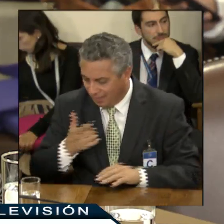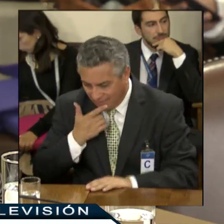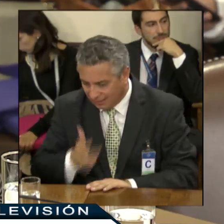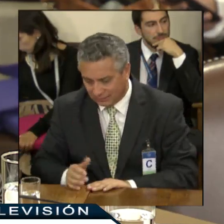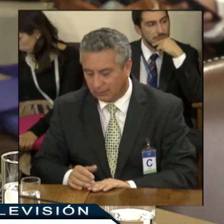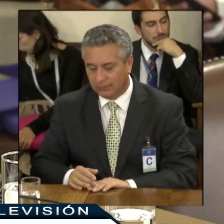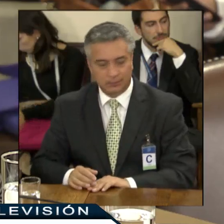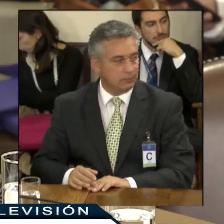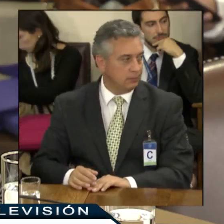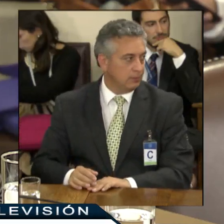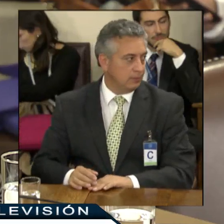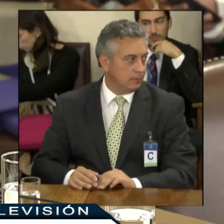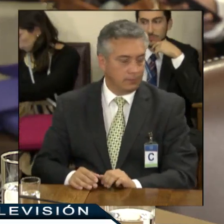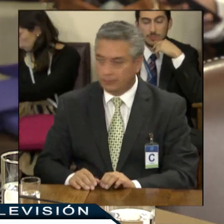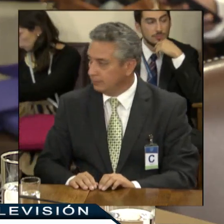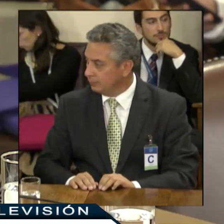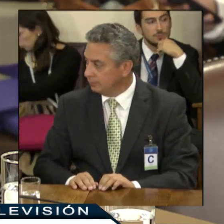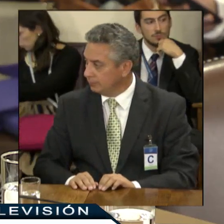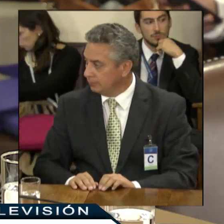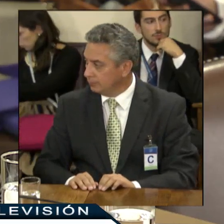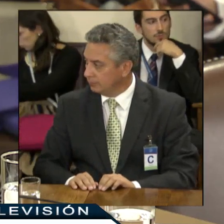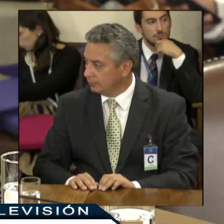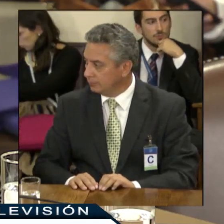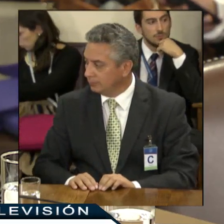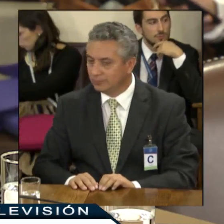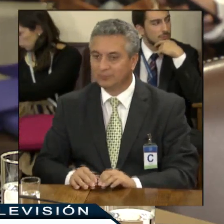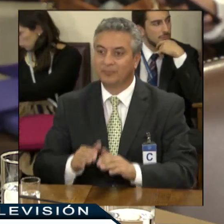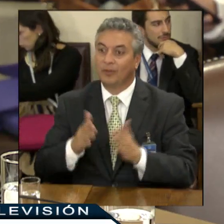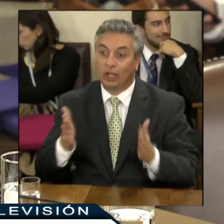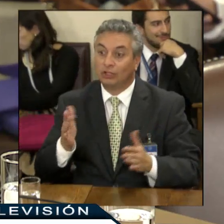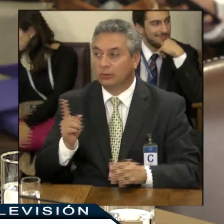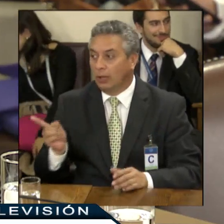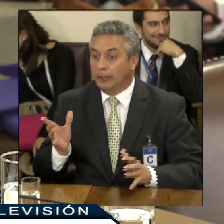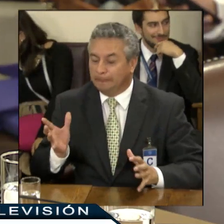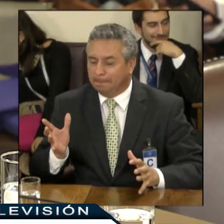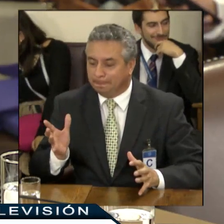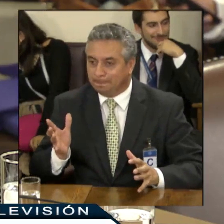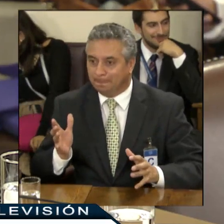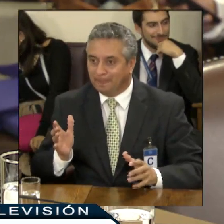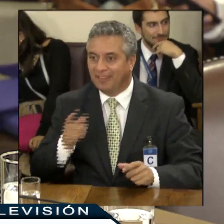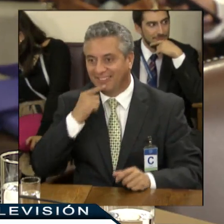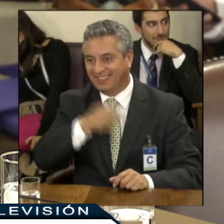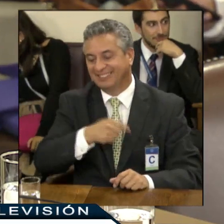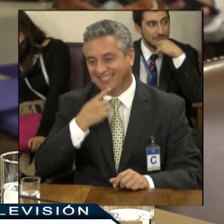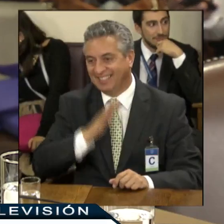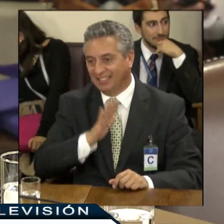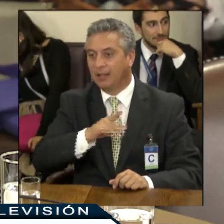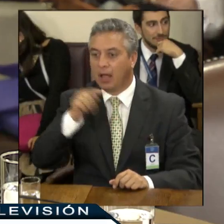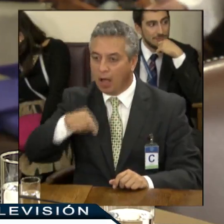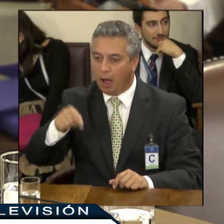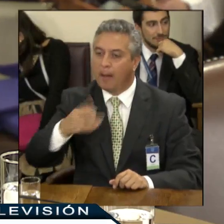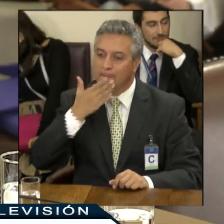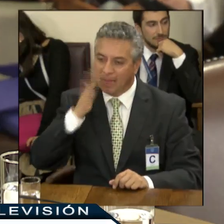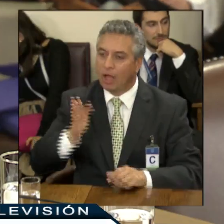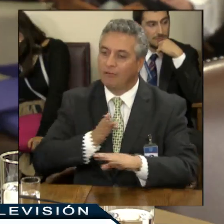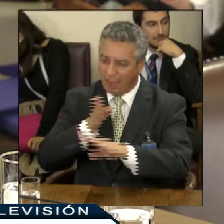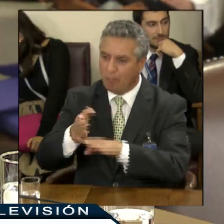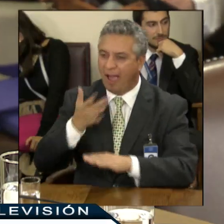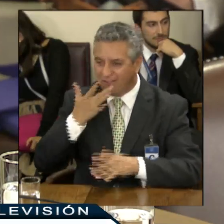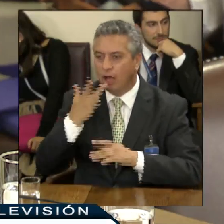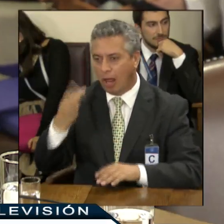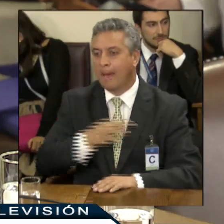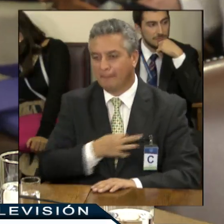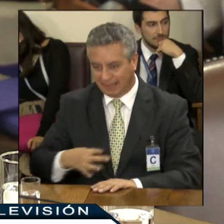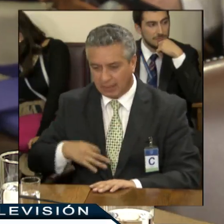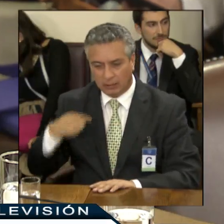me solo ya moción de orden solo decir solo decir Mejor vamos a hablar con la ministra yo te seguro que con